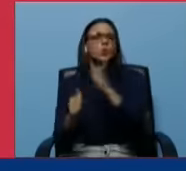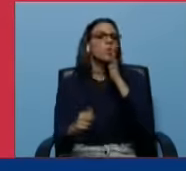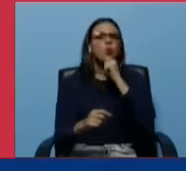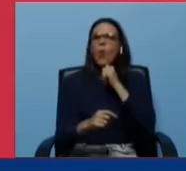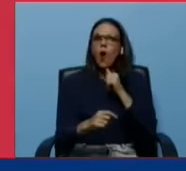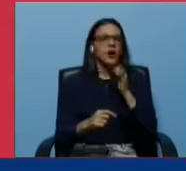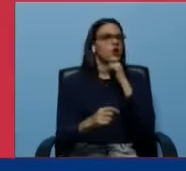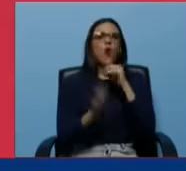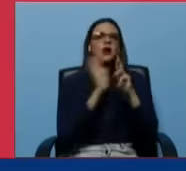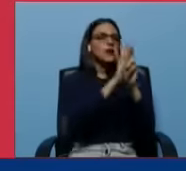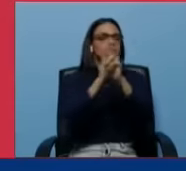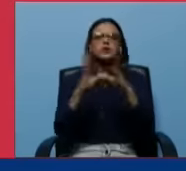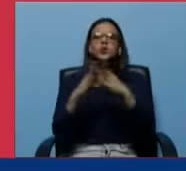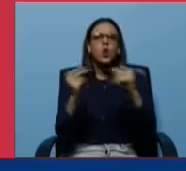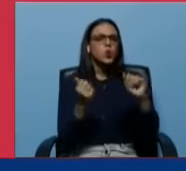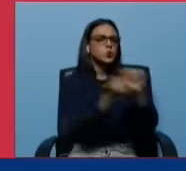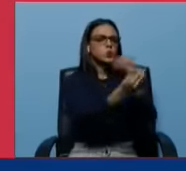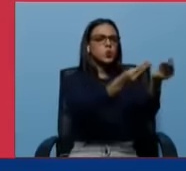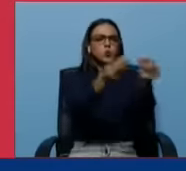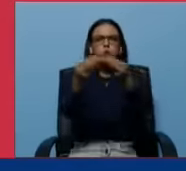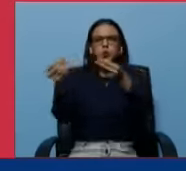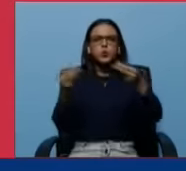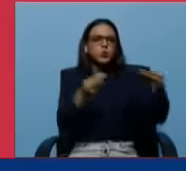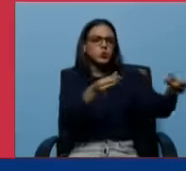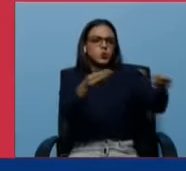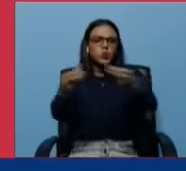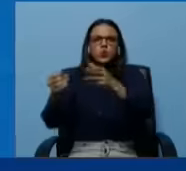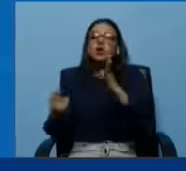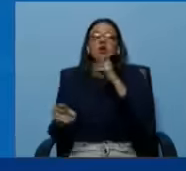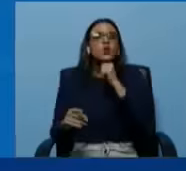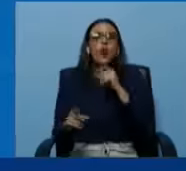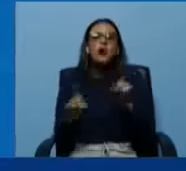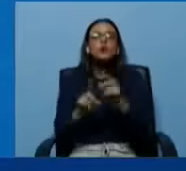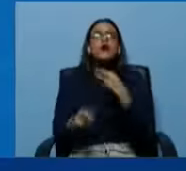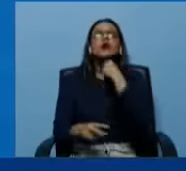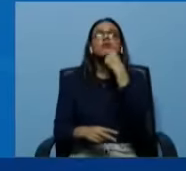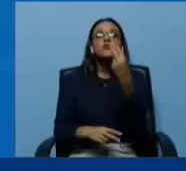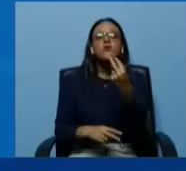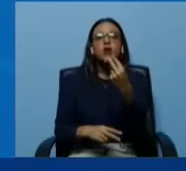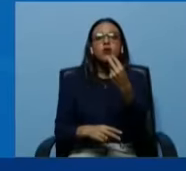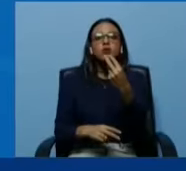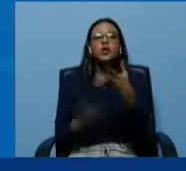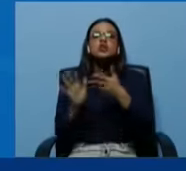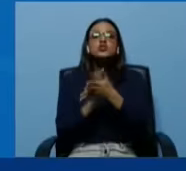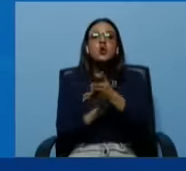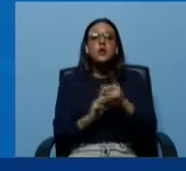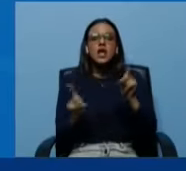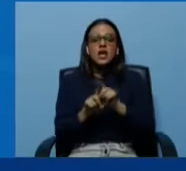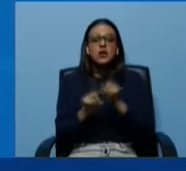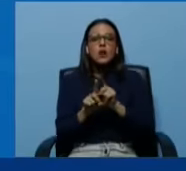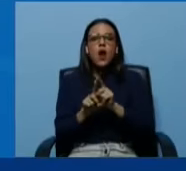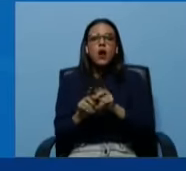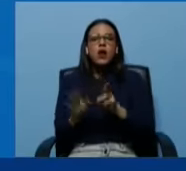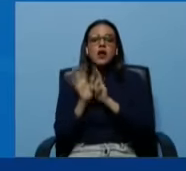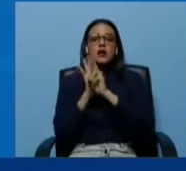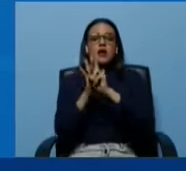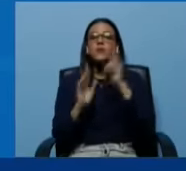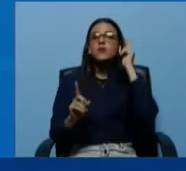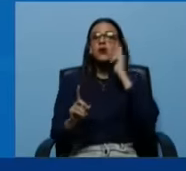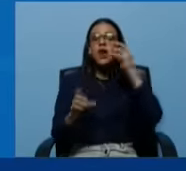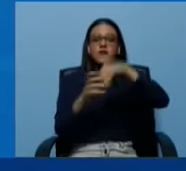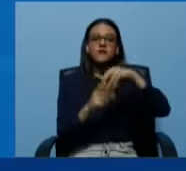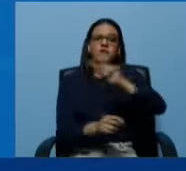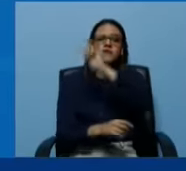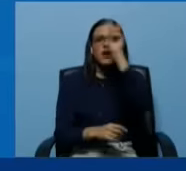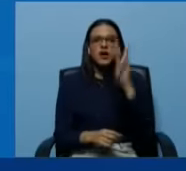disolvió todo. Le quitó el carácter de República Bolivariana a Venezuela, aprobado en